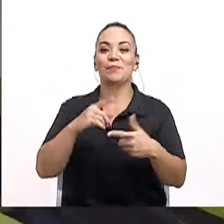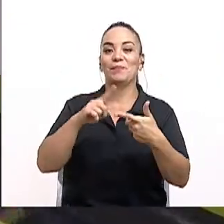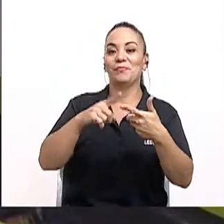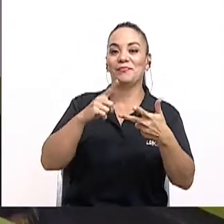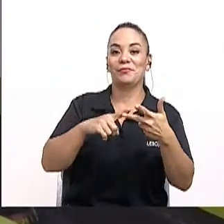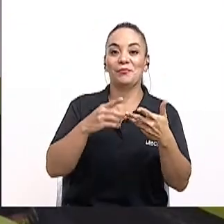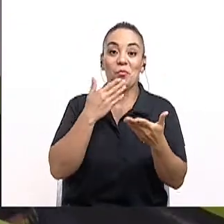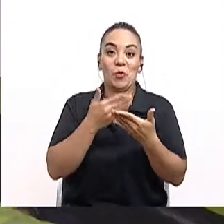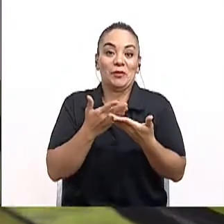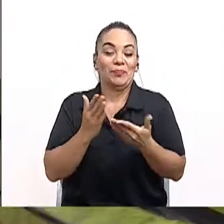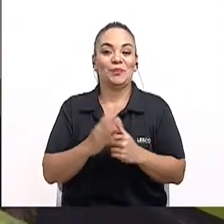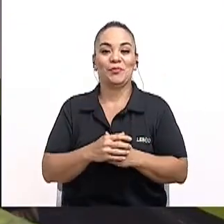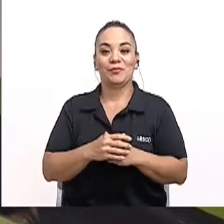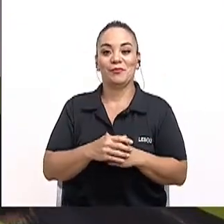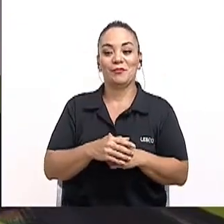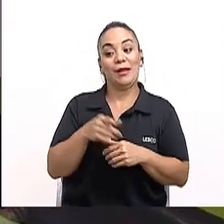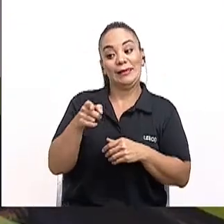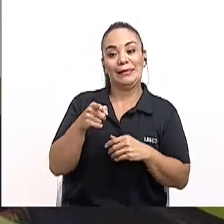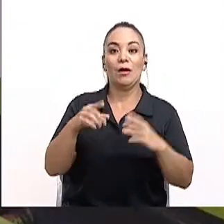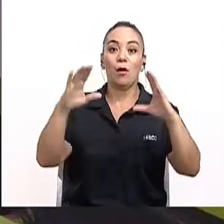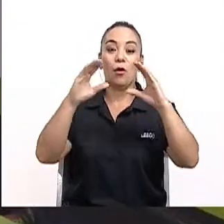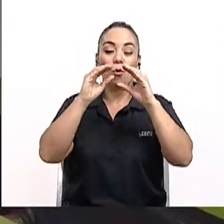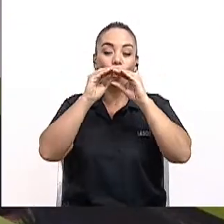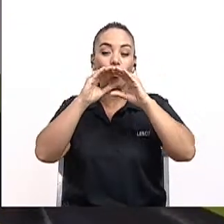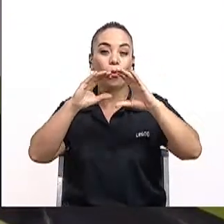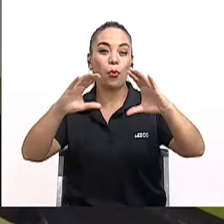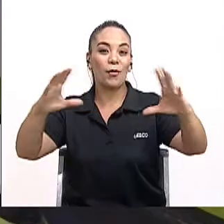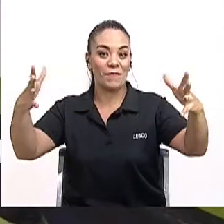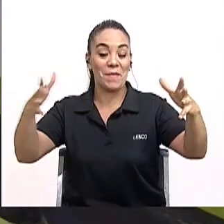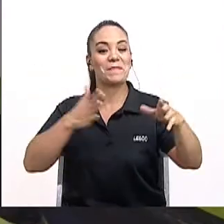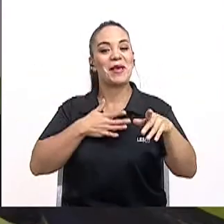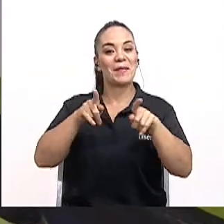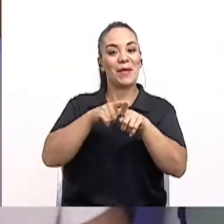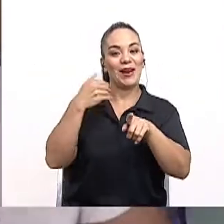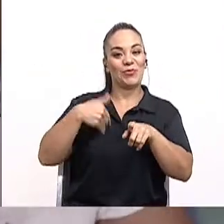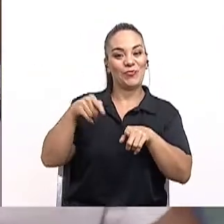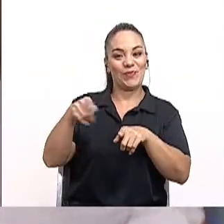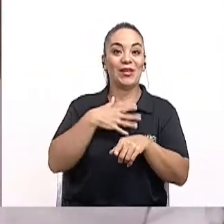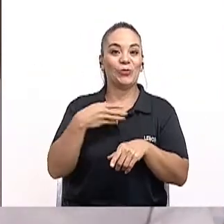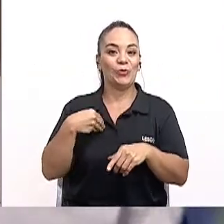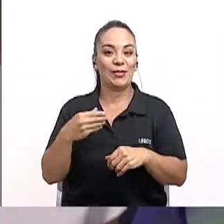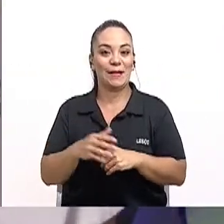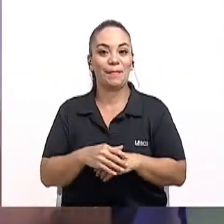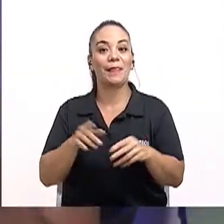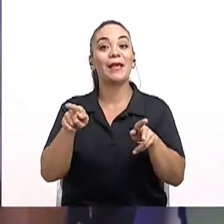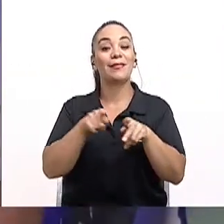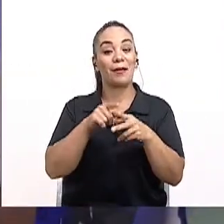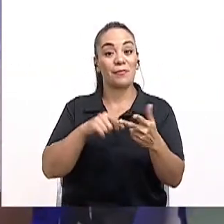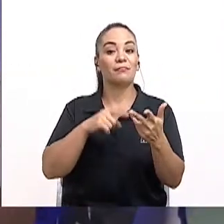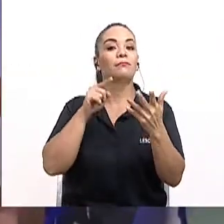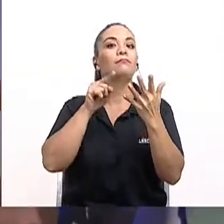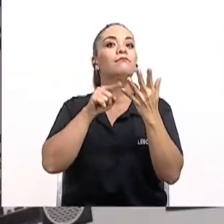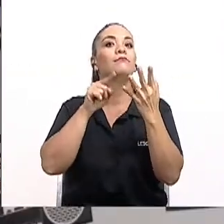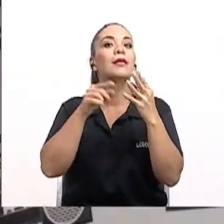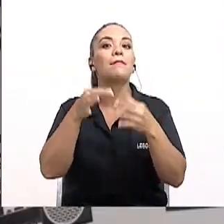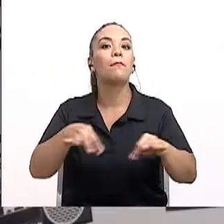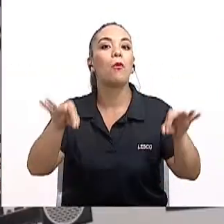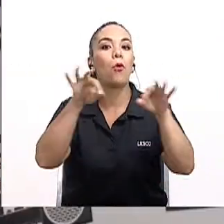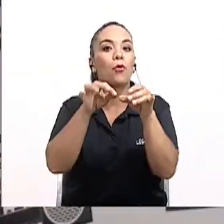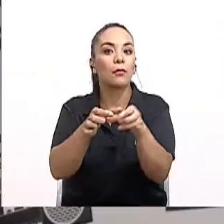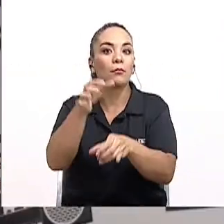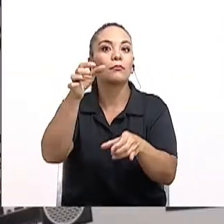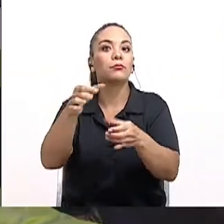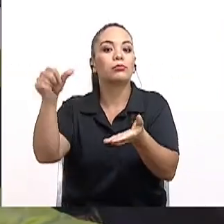Bueno, este inflable que es de mi hermanito, que siempre le gusta llevarlo. Y esto, que es muy importante, el